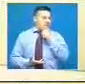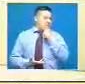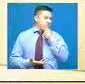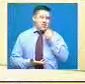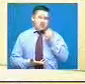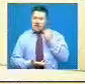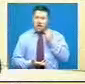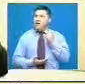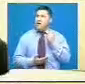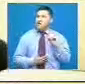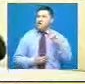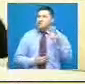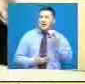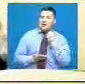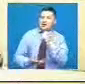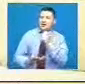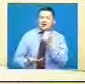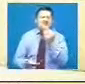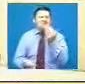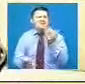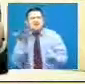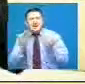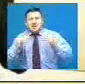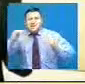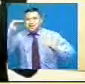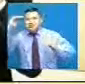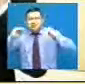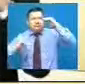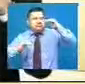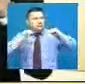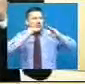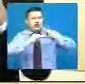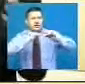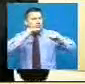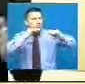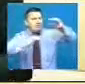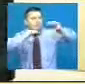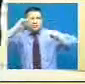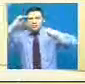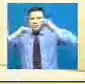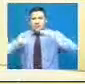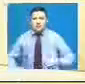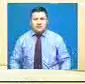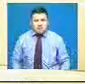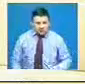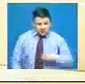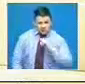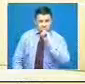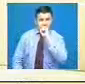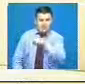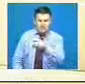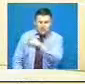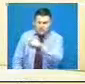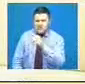economías emergentes. Hay muchas variables que inciden sobre el precio del dólar. Yo le transferí esa pregunta a quienes considero